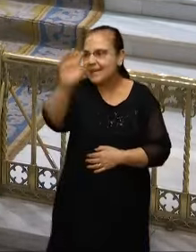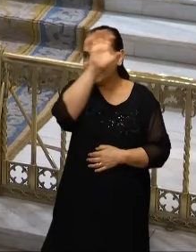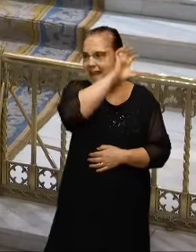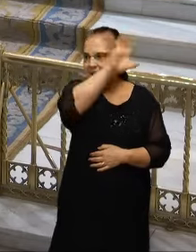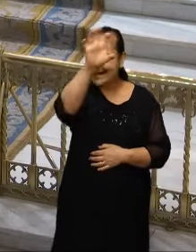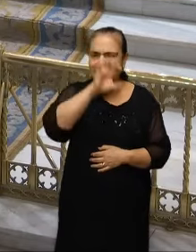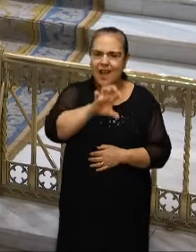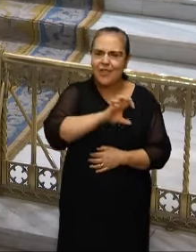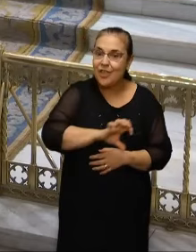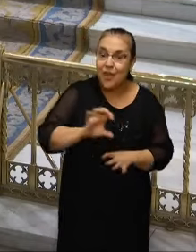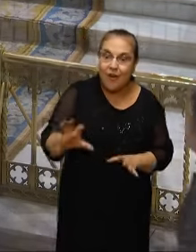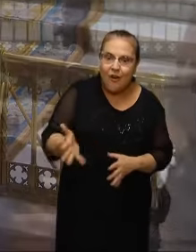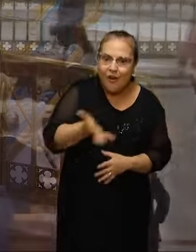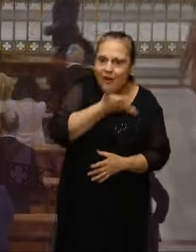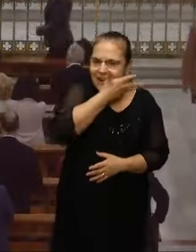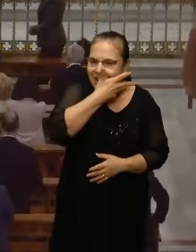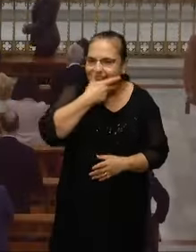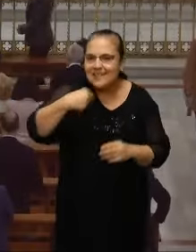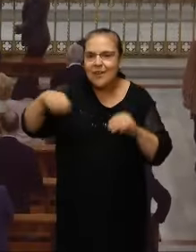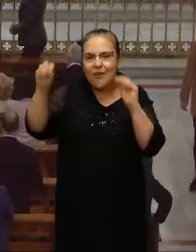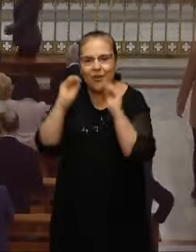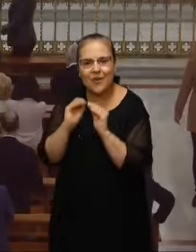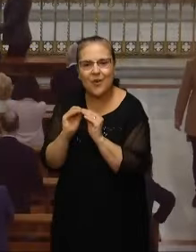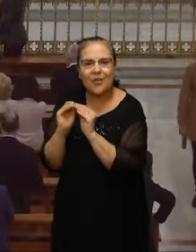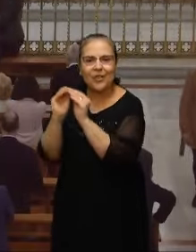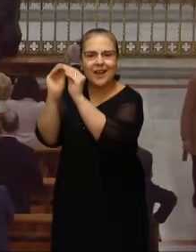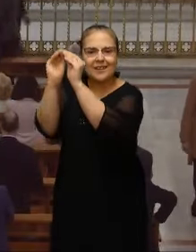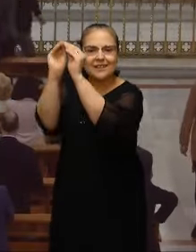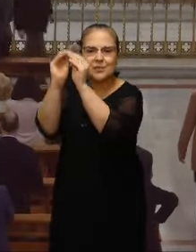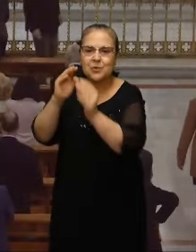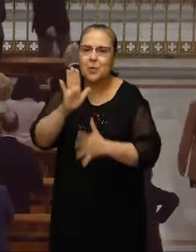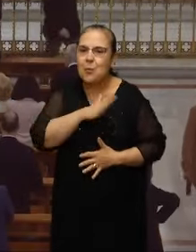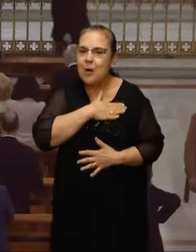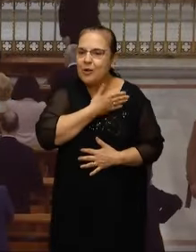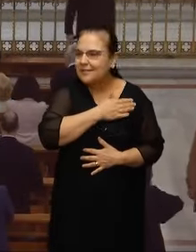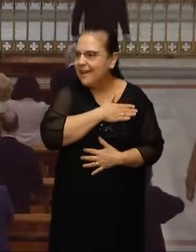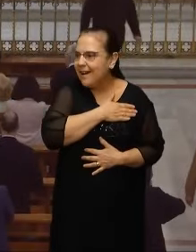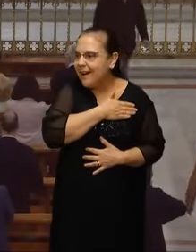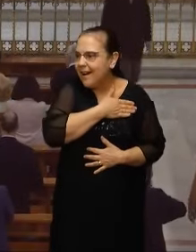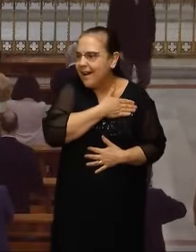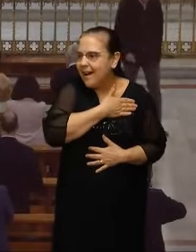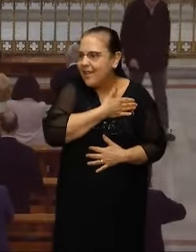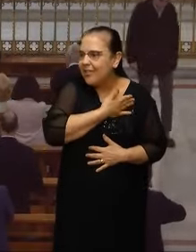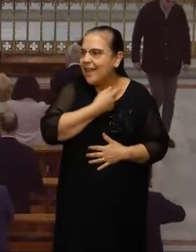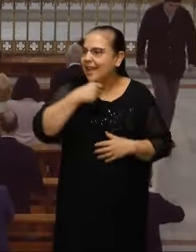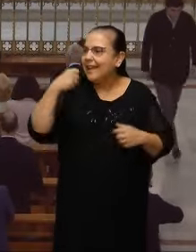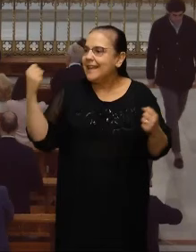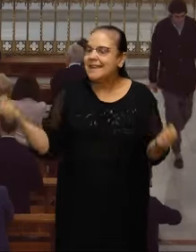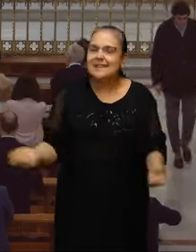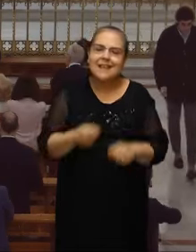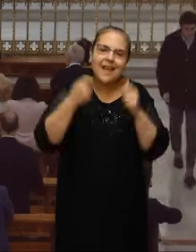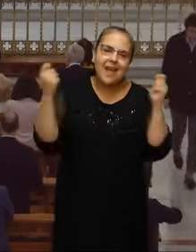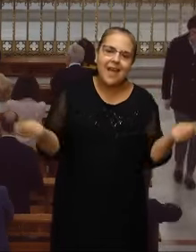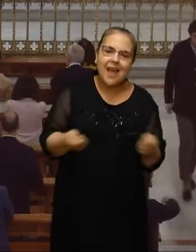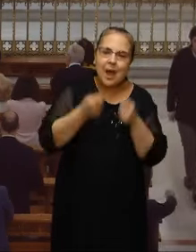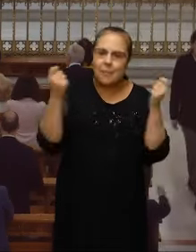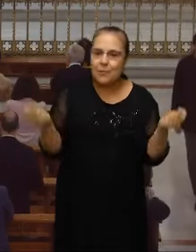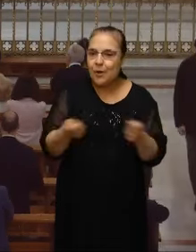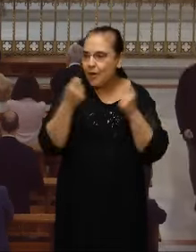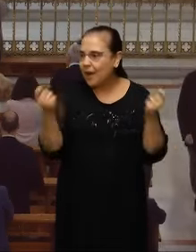todas las naciones conozcan su bondad que